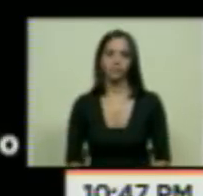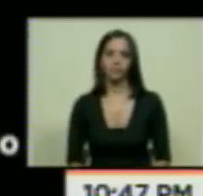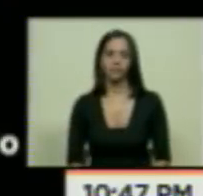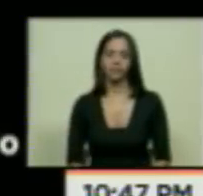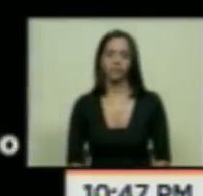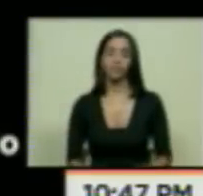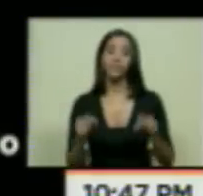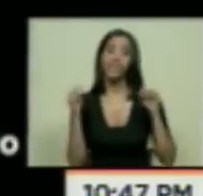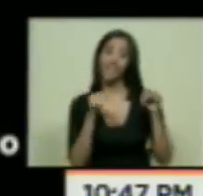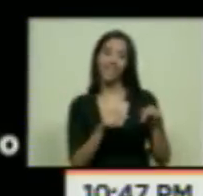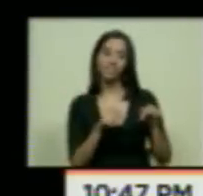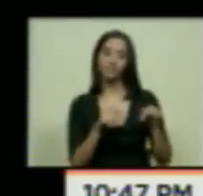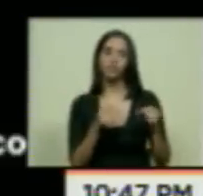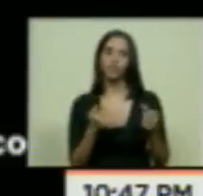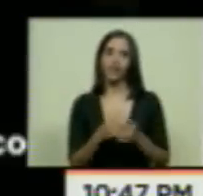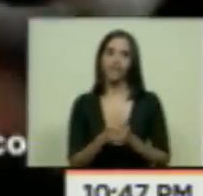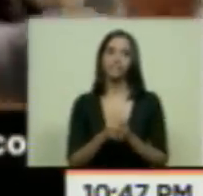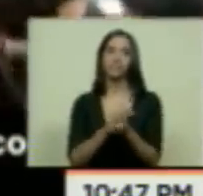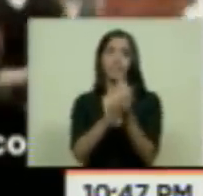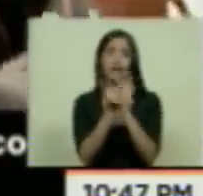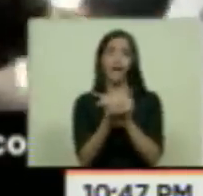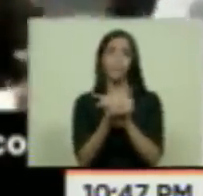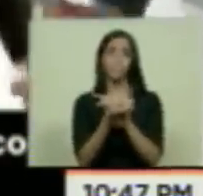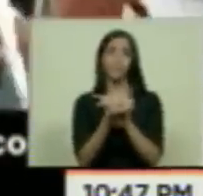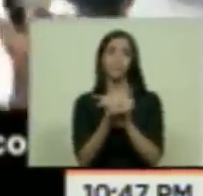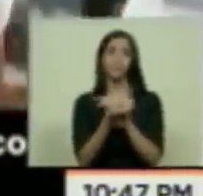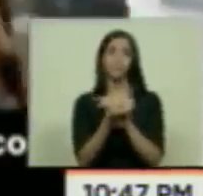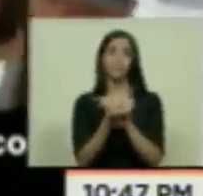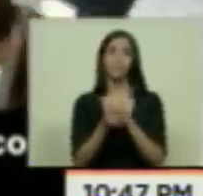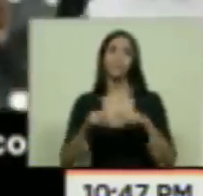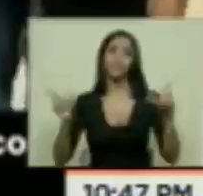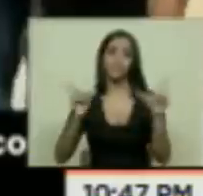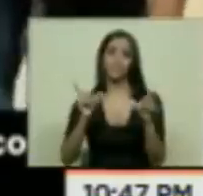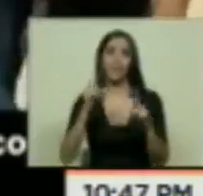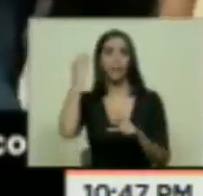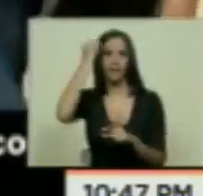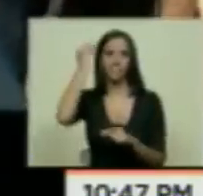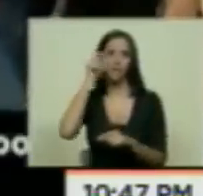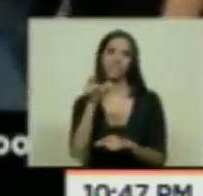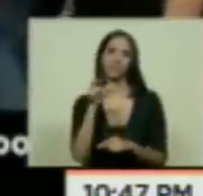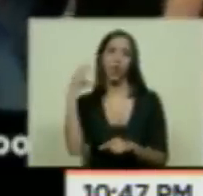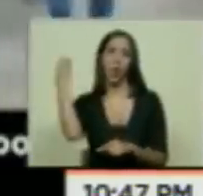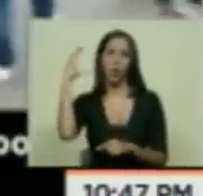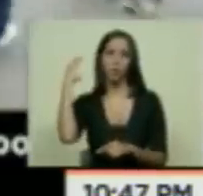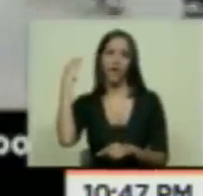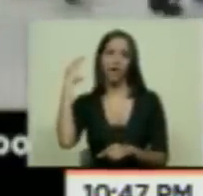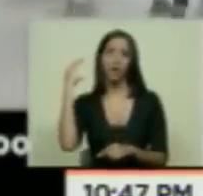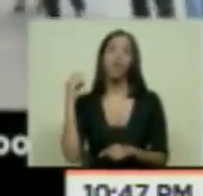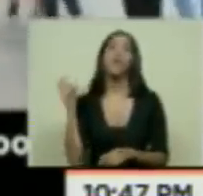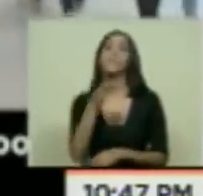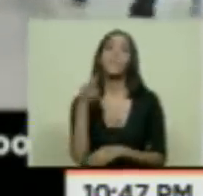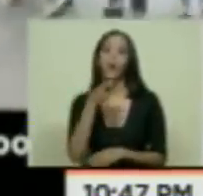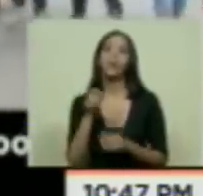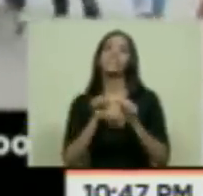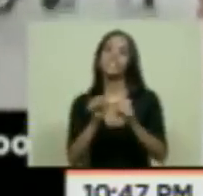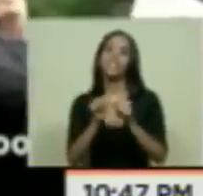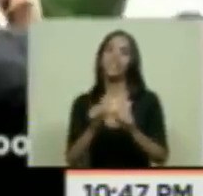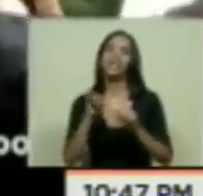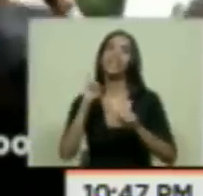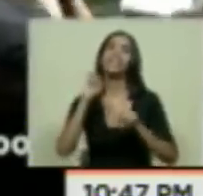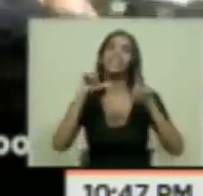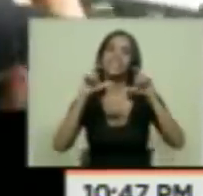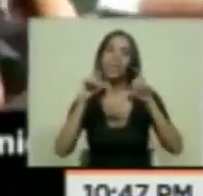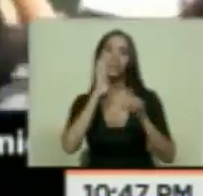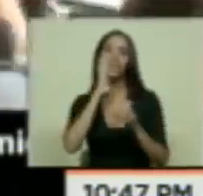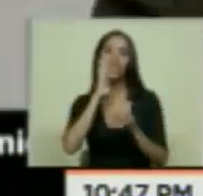Esto es Cofradía para el Cambio, un medio audiovisual de pensamiento crítico colombiano. Búscanos y síguenos en Instagram, Facebook